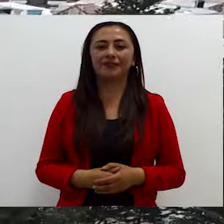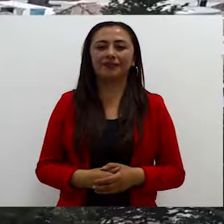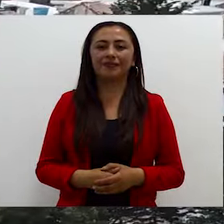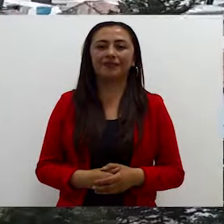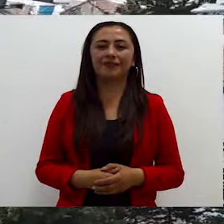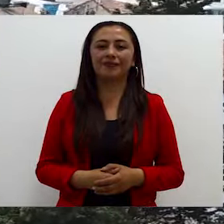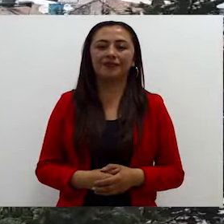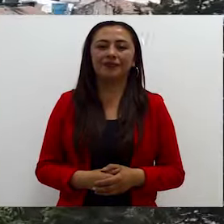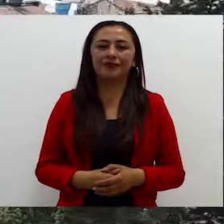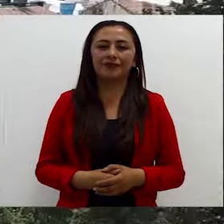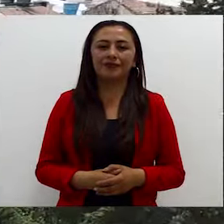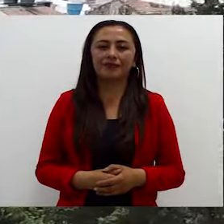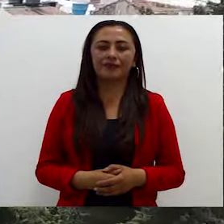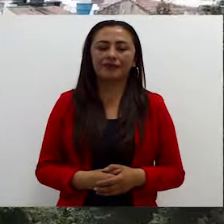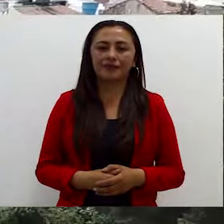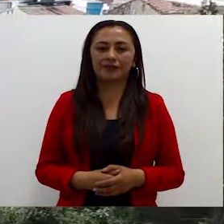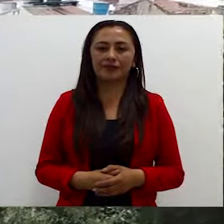todos.